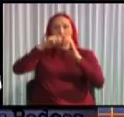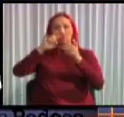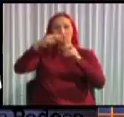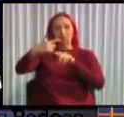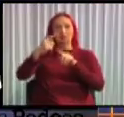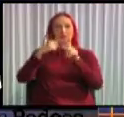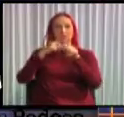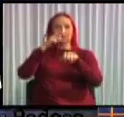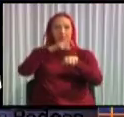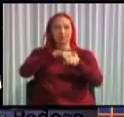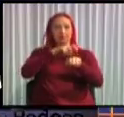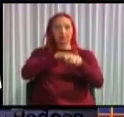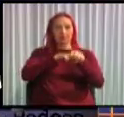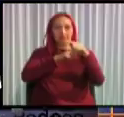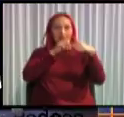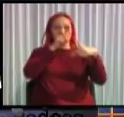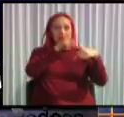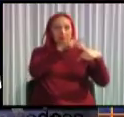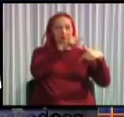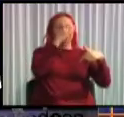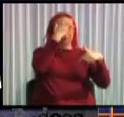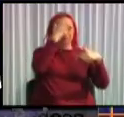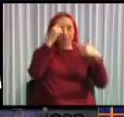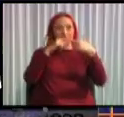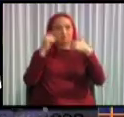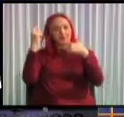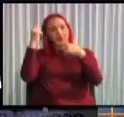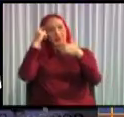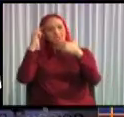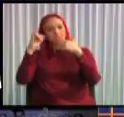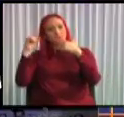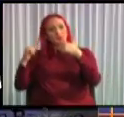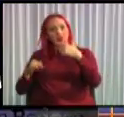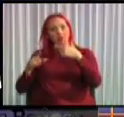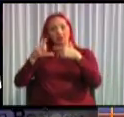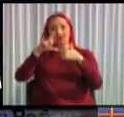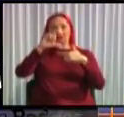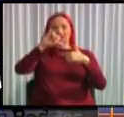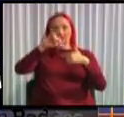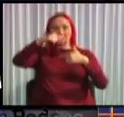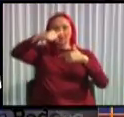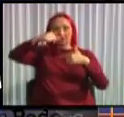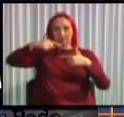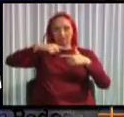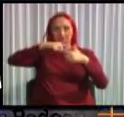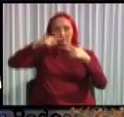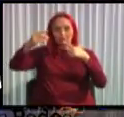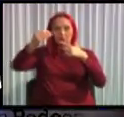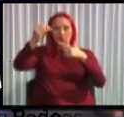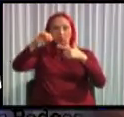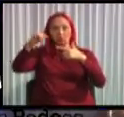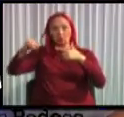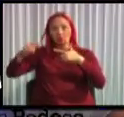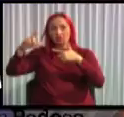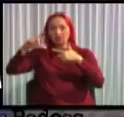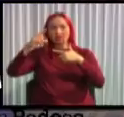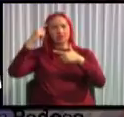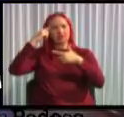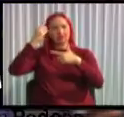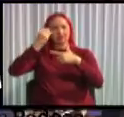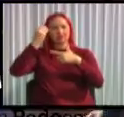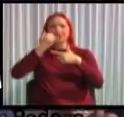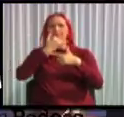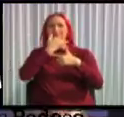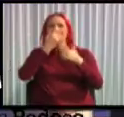aprendía a cabecear parietal derecho, parietal izquierdo, con la frente, jugábamos ligas. Usted le dice, oye, a los jóvenes, jueguen ligas, o hagan y se quedan,